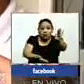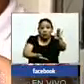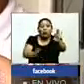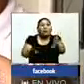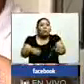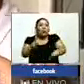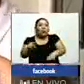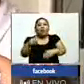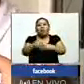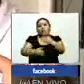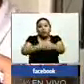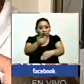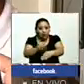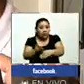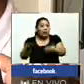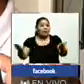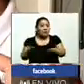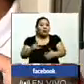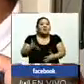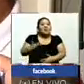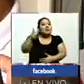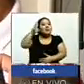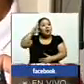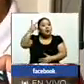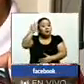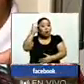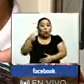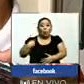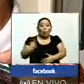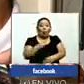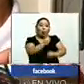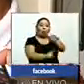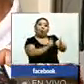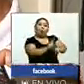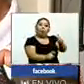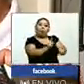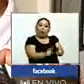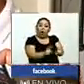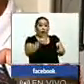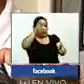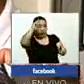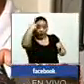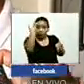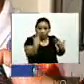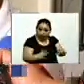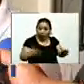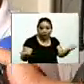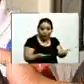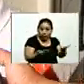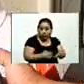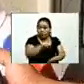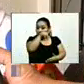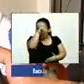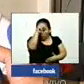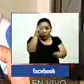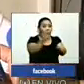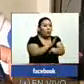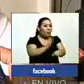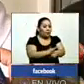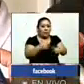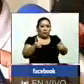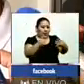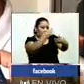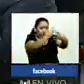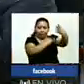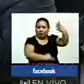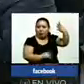por una mala elección que se pueda llevar. Es decir, que el solo hecho que se esté haciendo entrevista no significa que se está cumpliendo completamente con toda